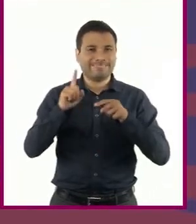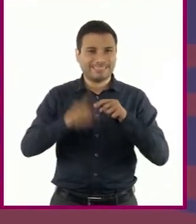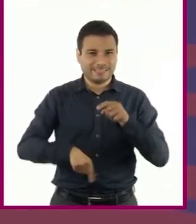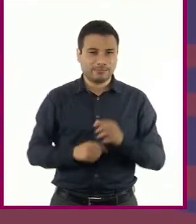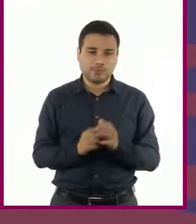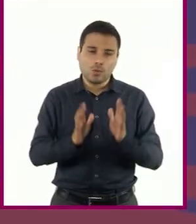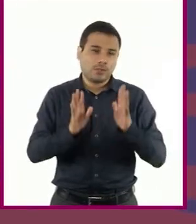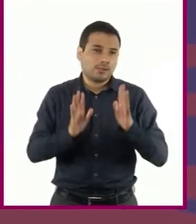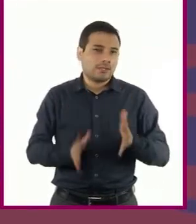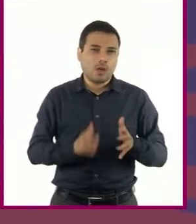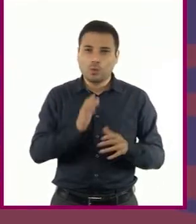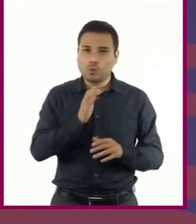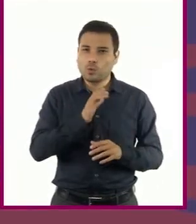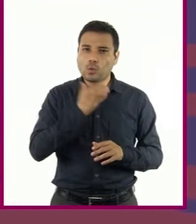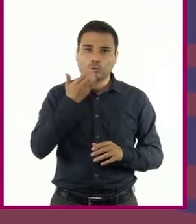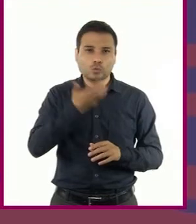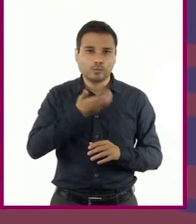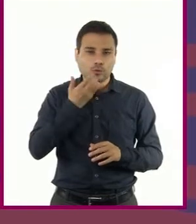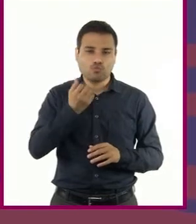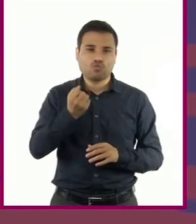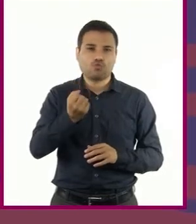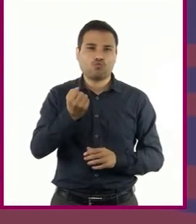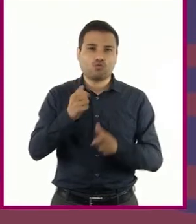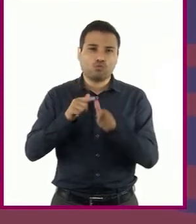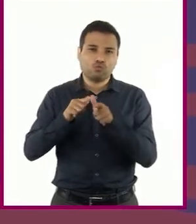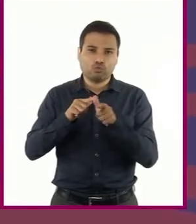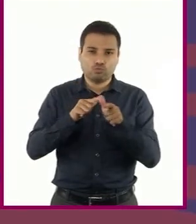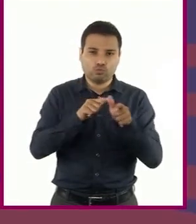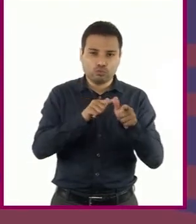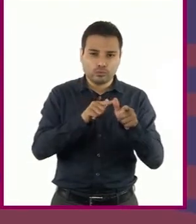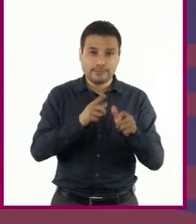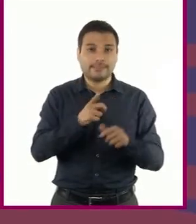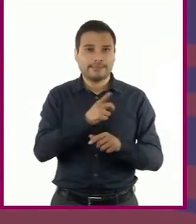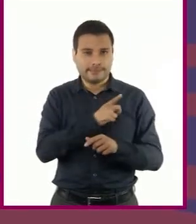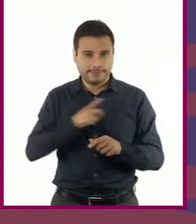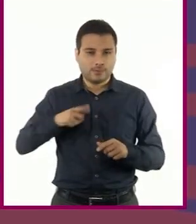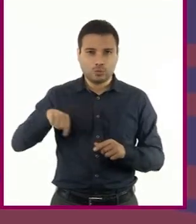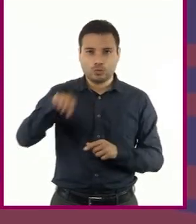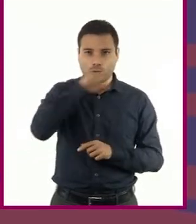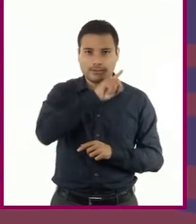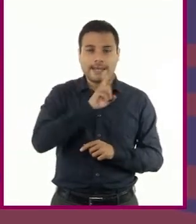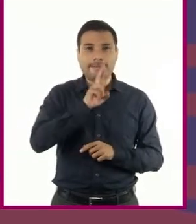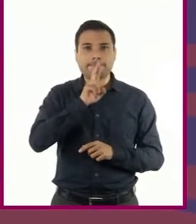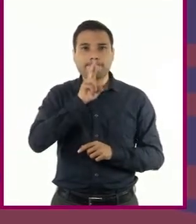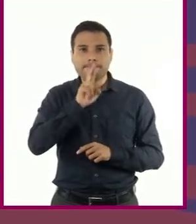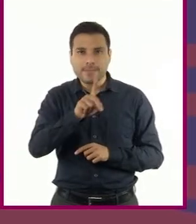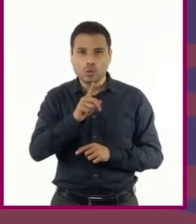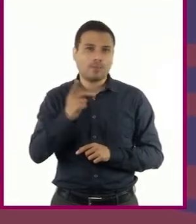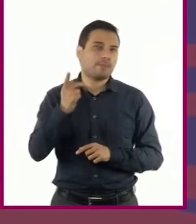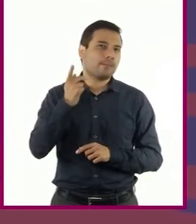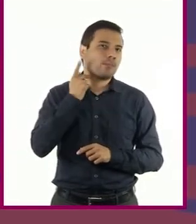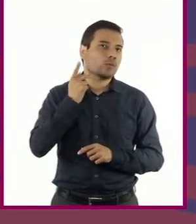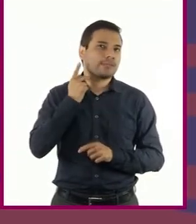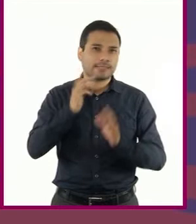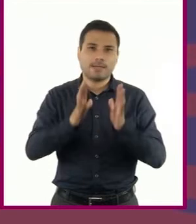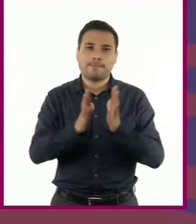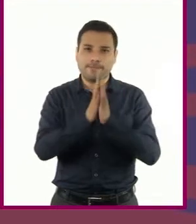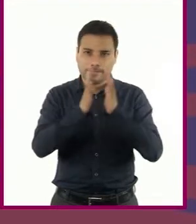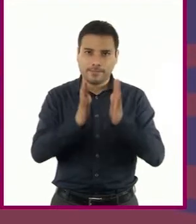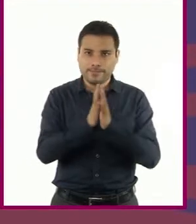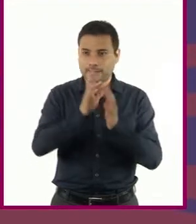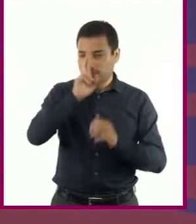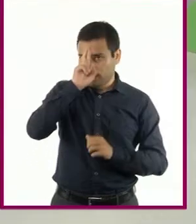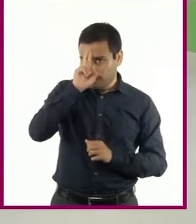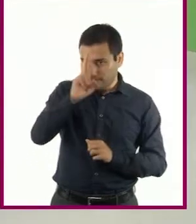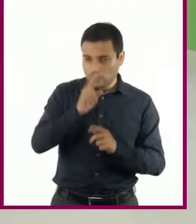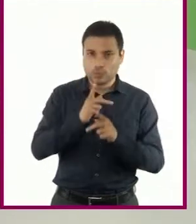fuertemente arraigadas en la historia de la humanidad, y pasar a imaginar y practicar la política de un modo distinto, tolerante y